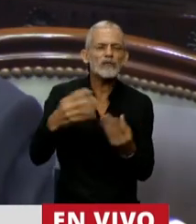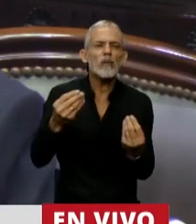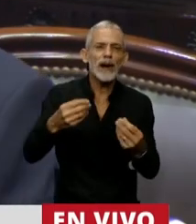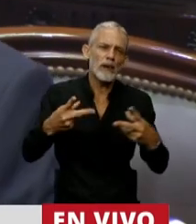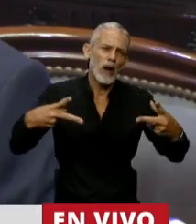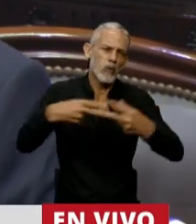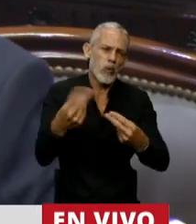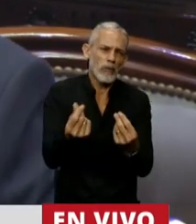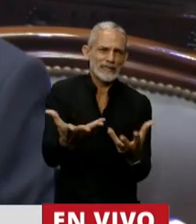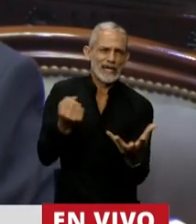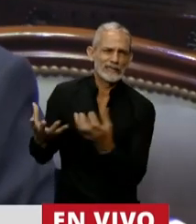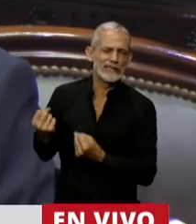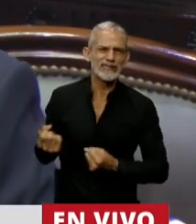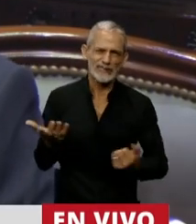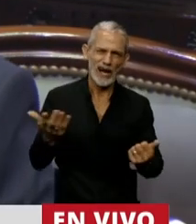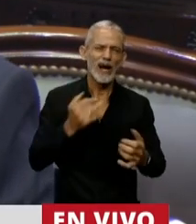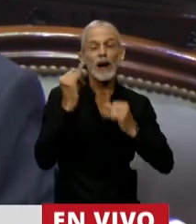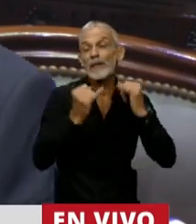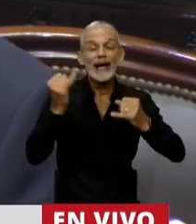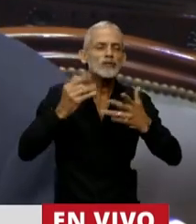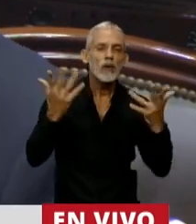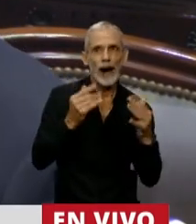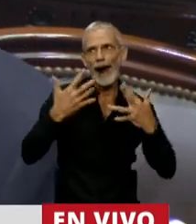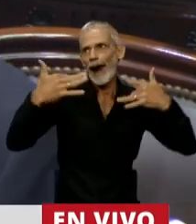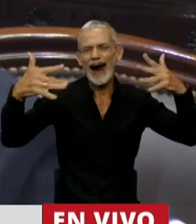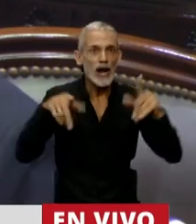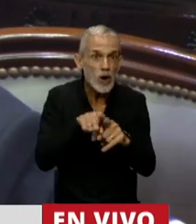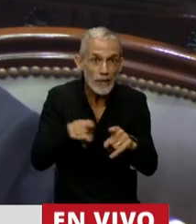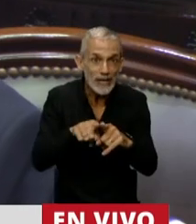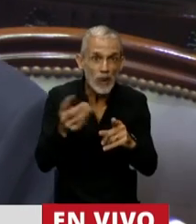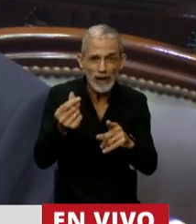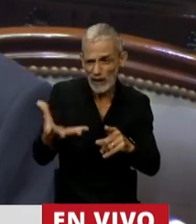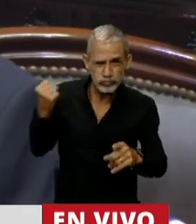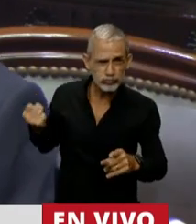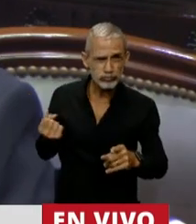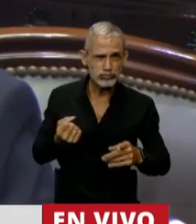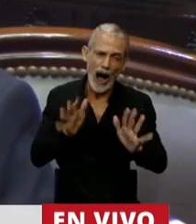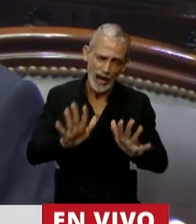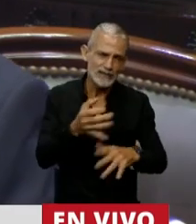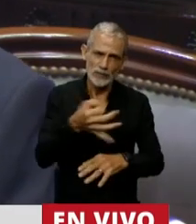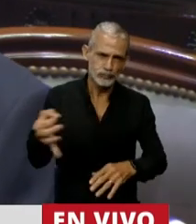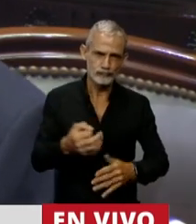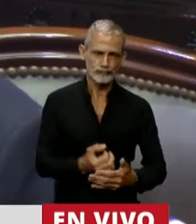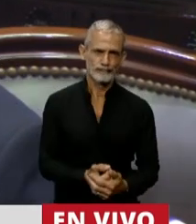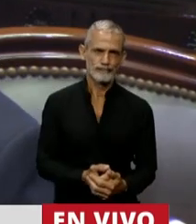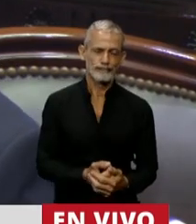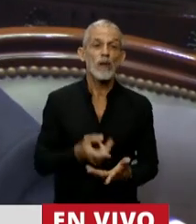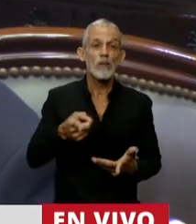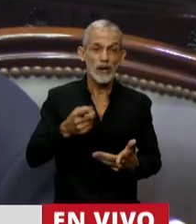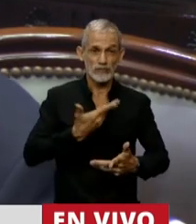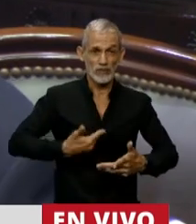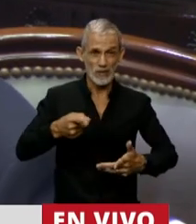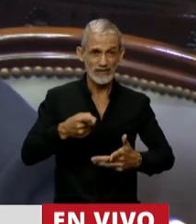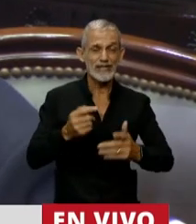ajustarlos búsquese la justificación que se busque busque ser la excusa que se busque pero esa es la realidad por eso señor presidente